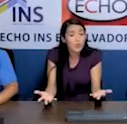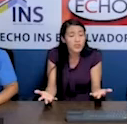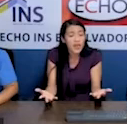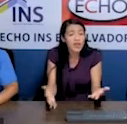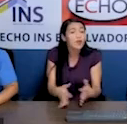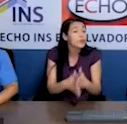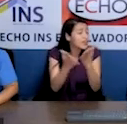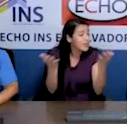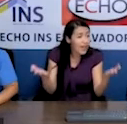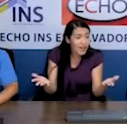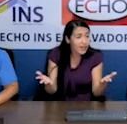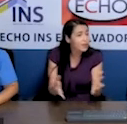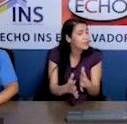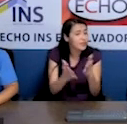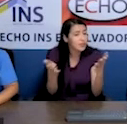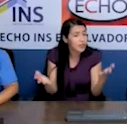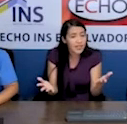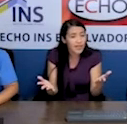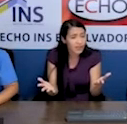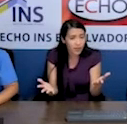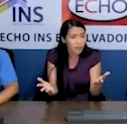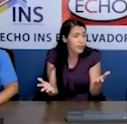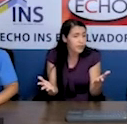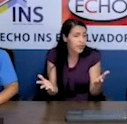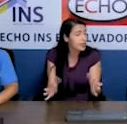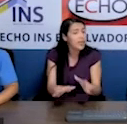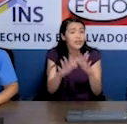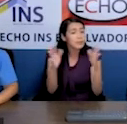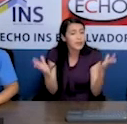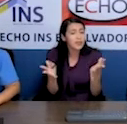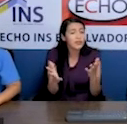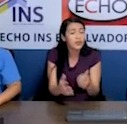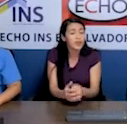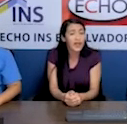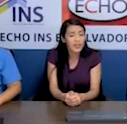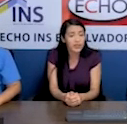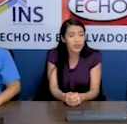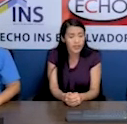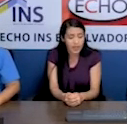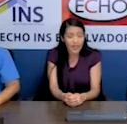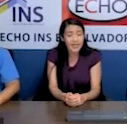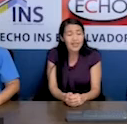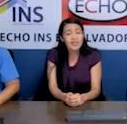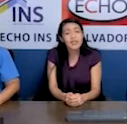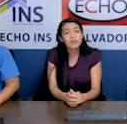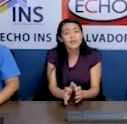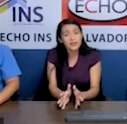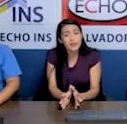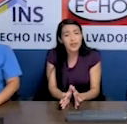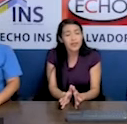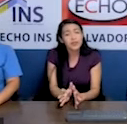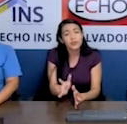tomar una biopsia, un drenaje, una cirugía de descompresión, dependiendo la etiología. Y